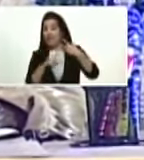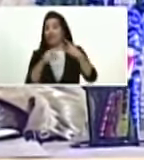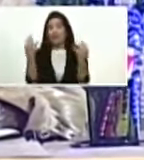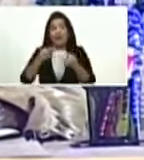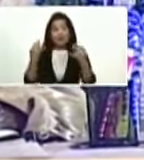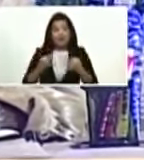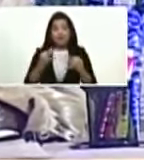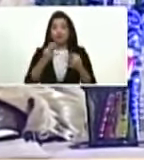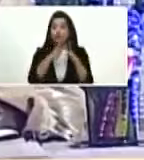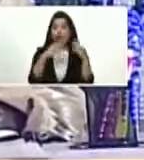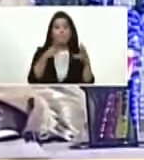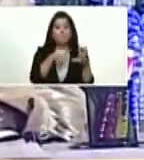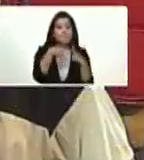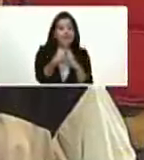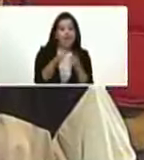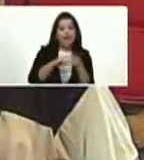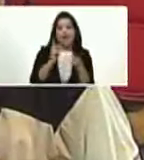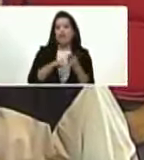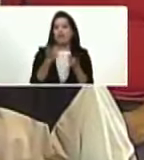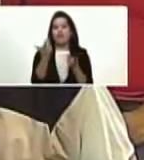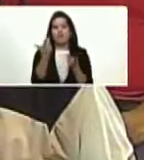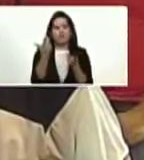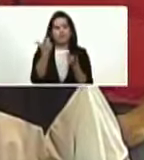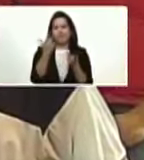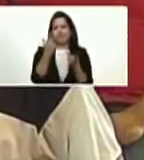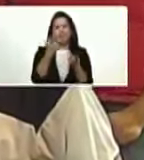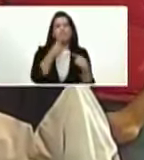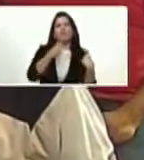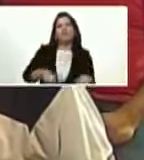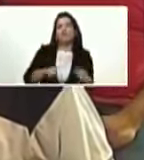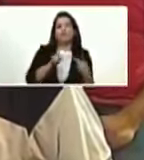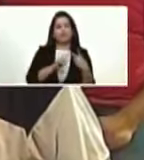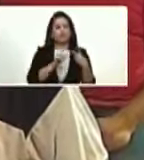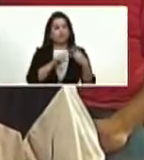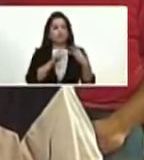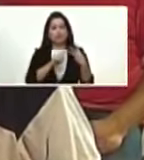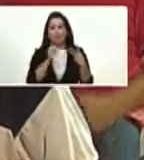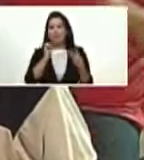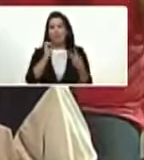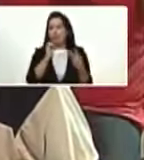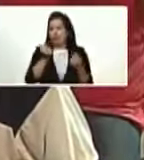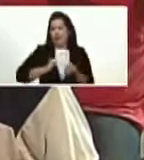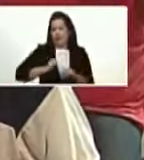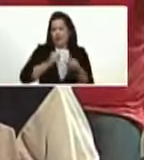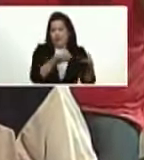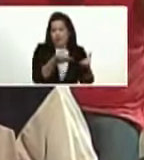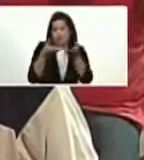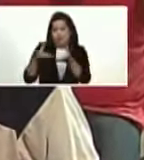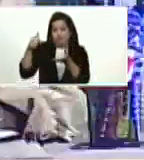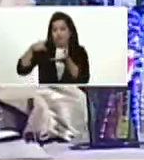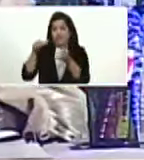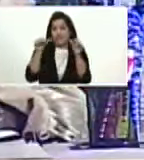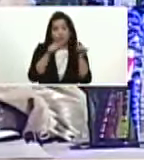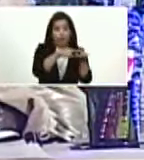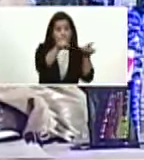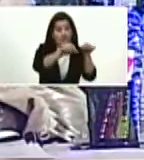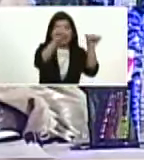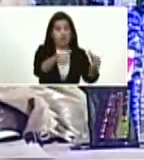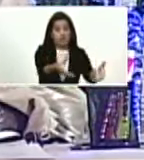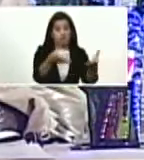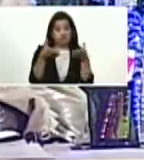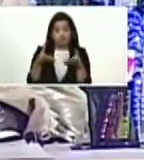que se crean, que se producen, en el sistema empresarial